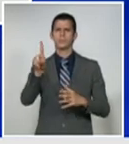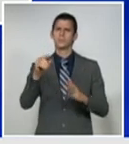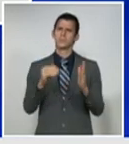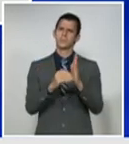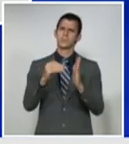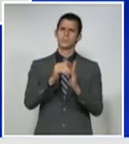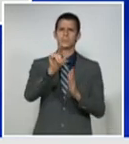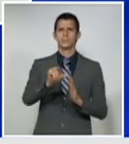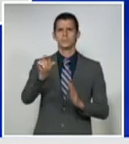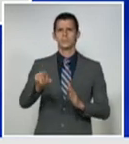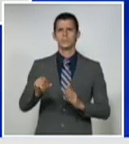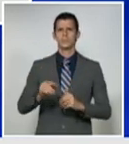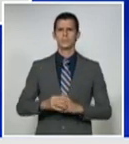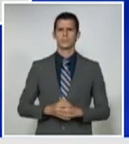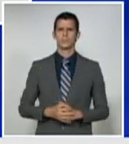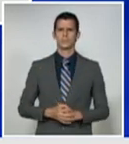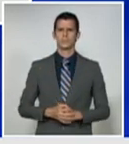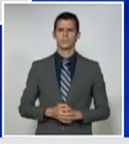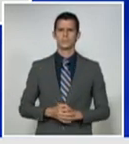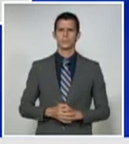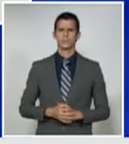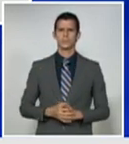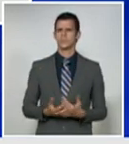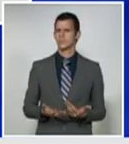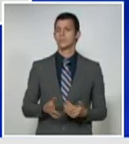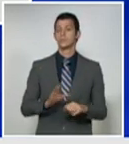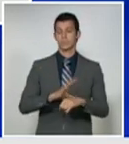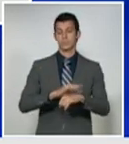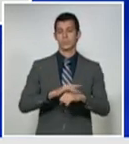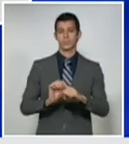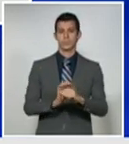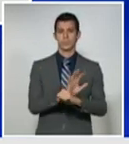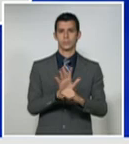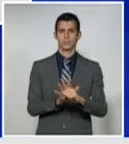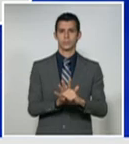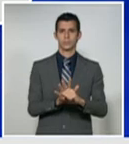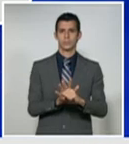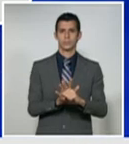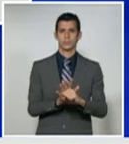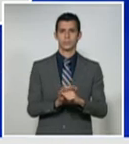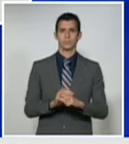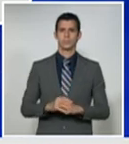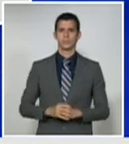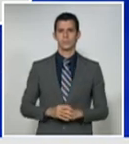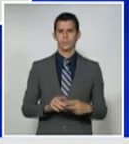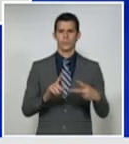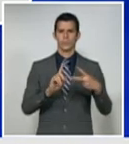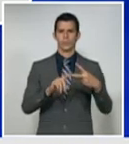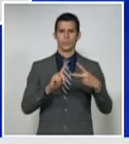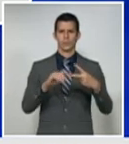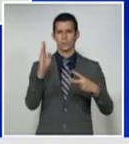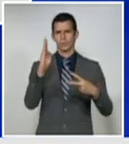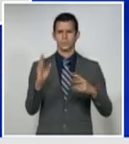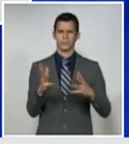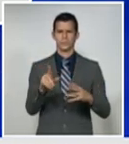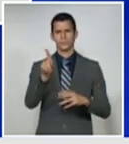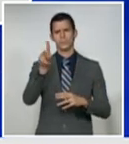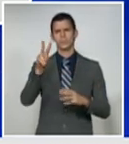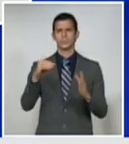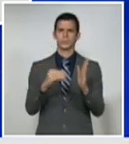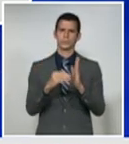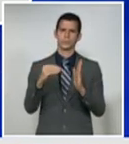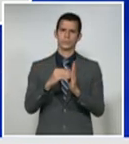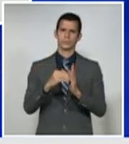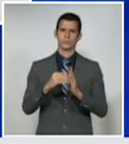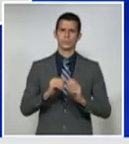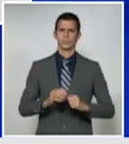personas han tenido la COVID-19. En Brasil más de 12 millones, en la India